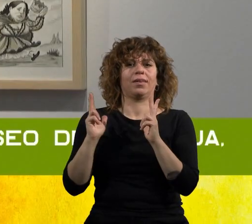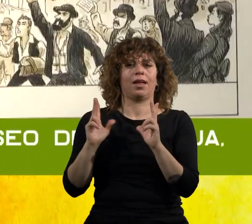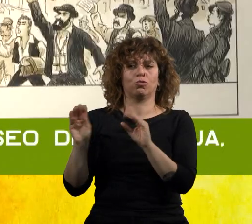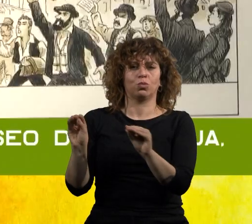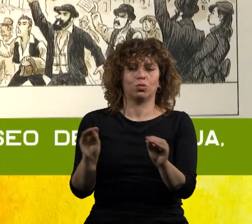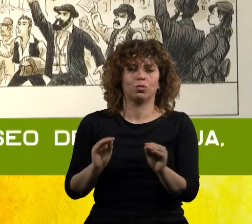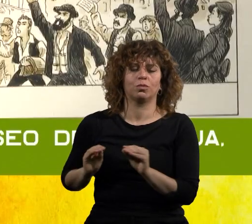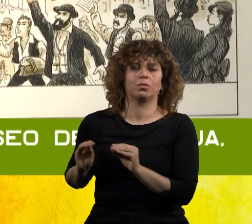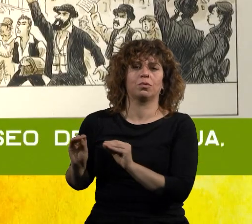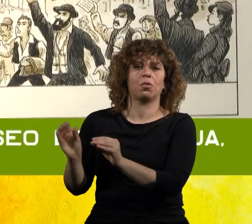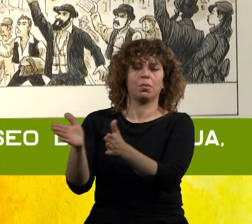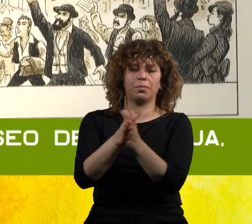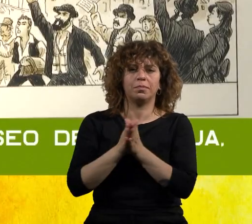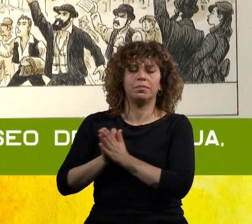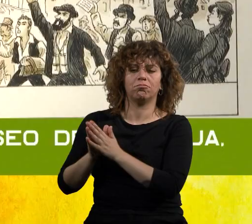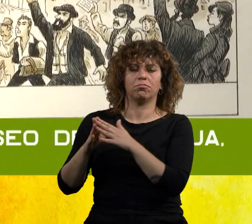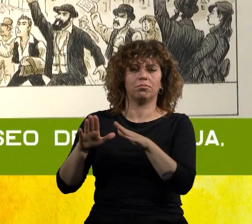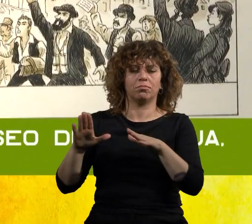contemporáneos y